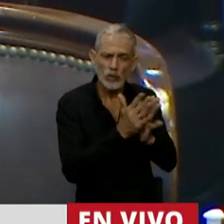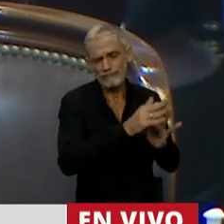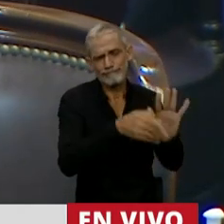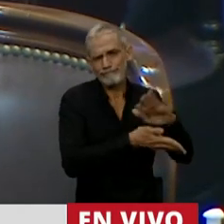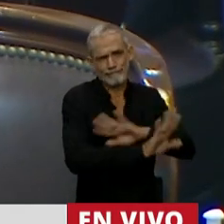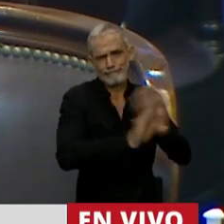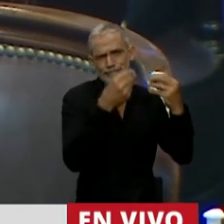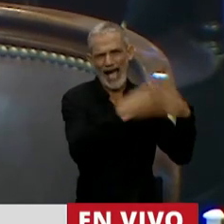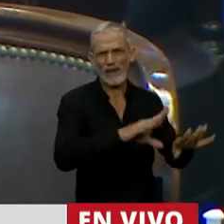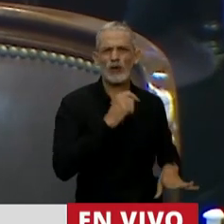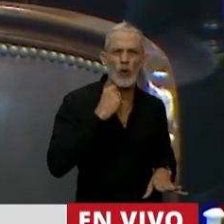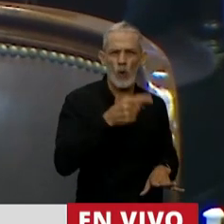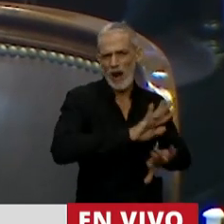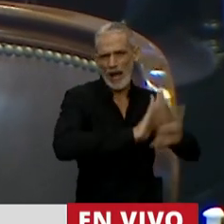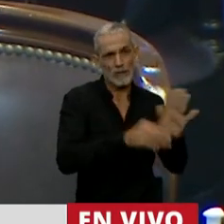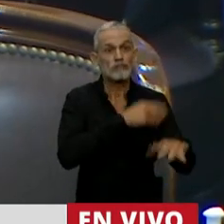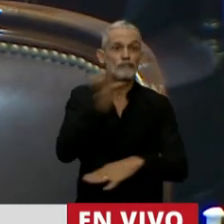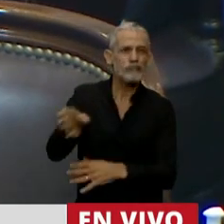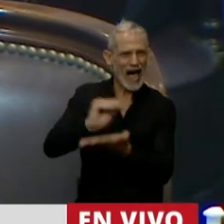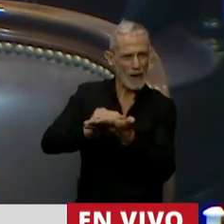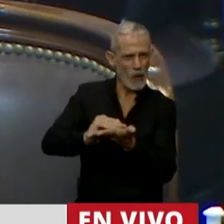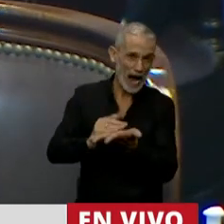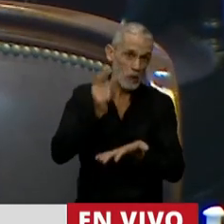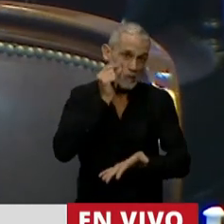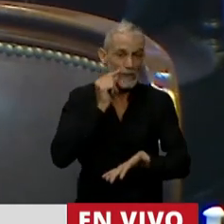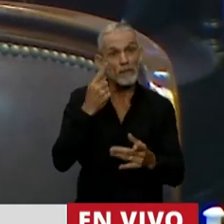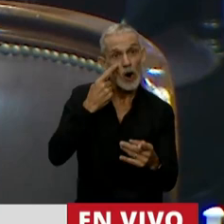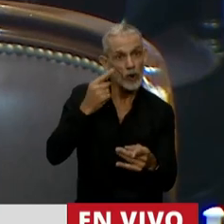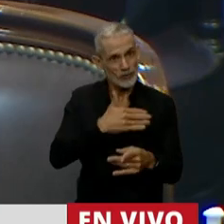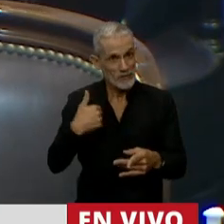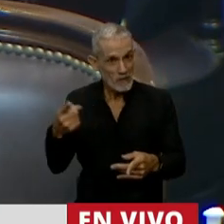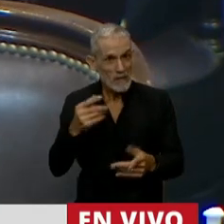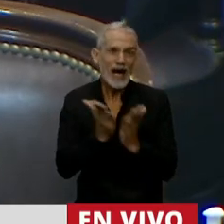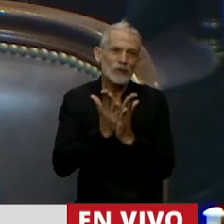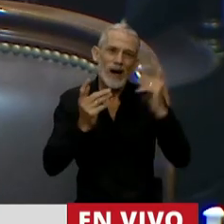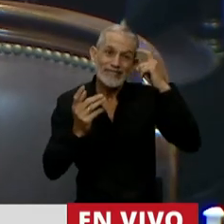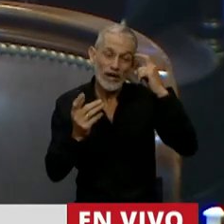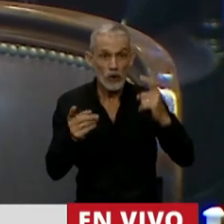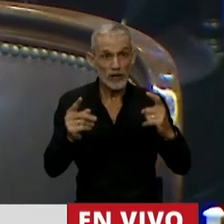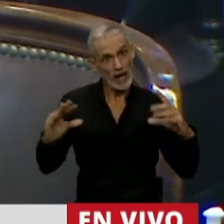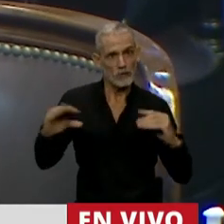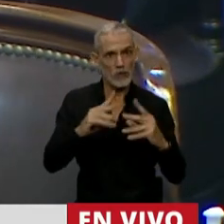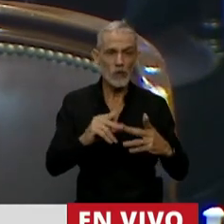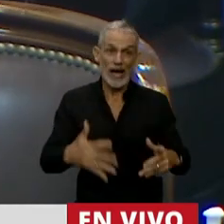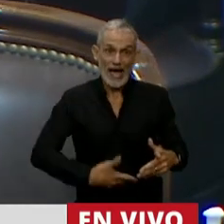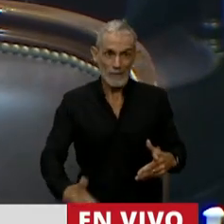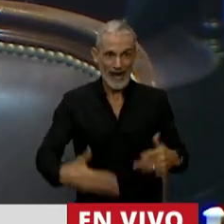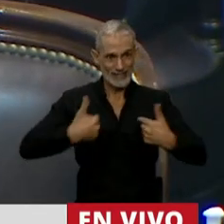irse y decidió estudiar abogacía y se conoció con mi mamá, estudiante de psicología, y se quedaron embarazados de